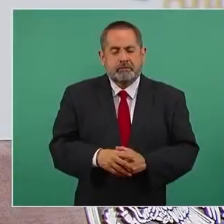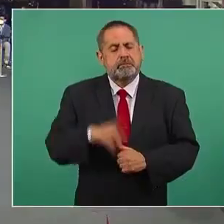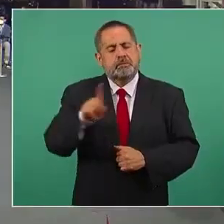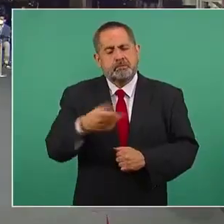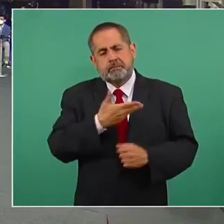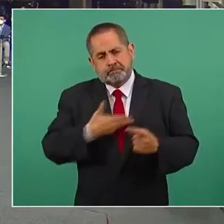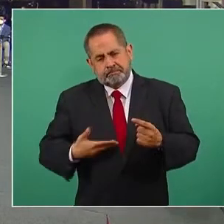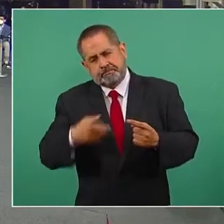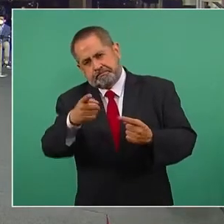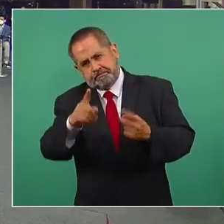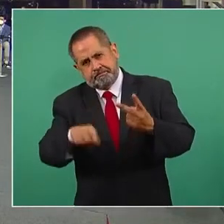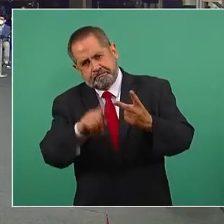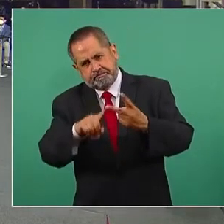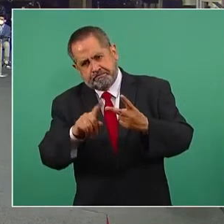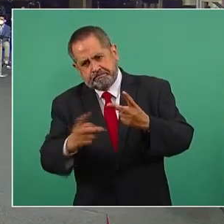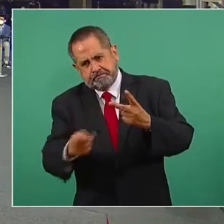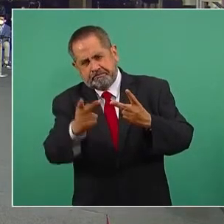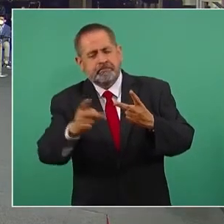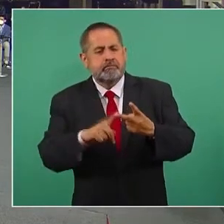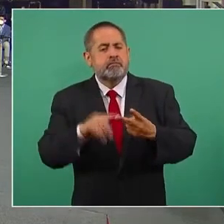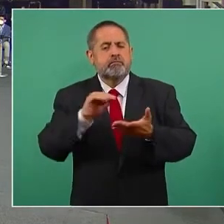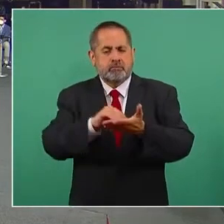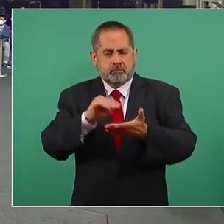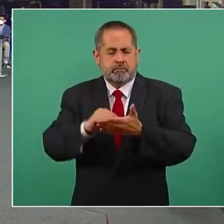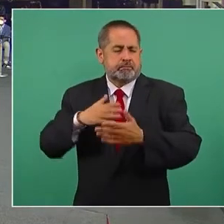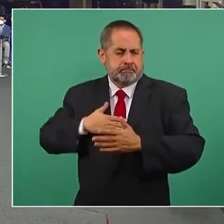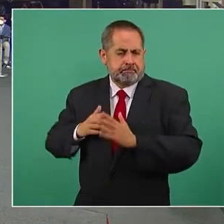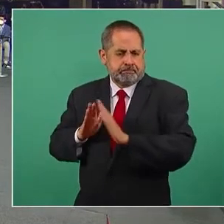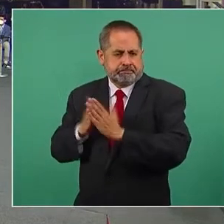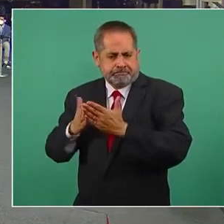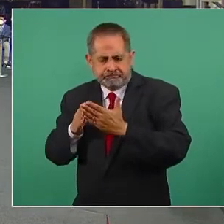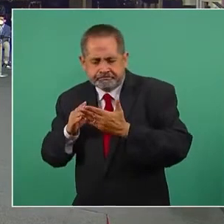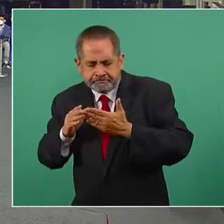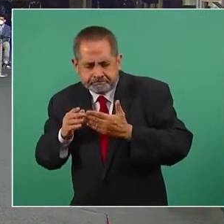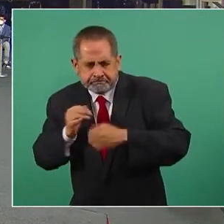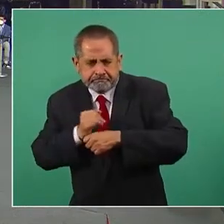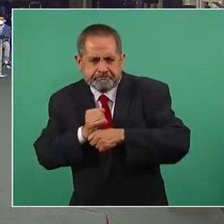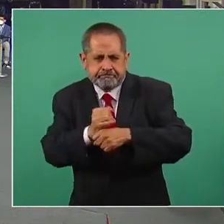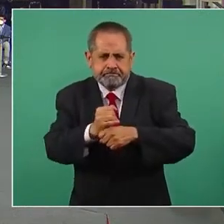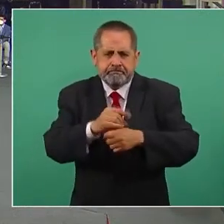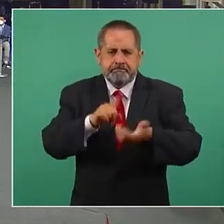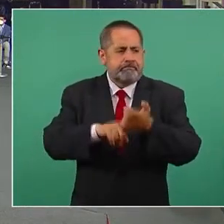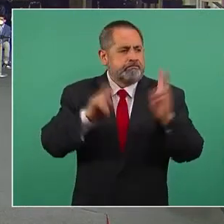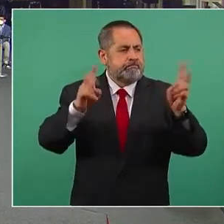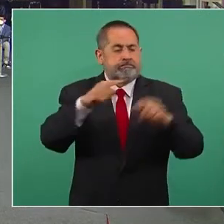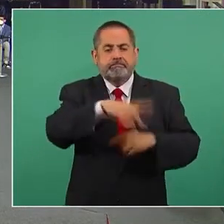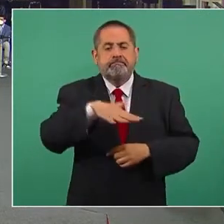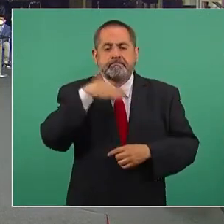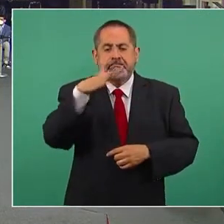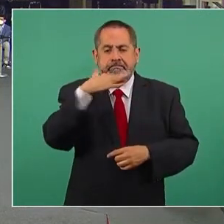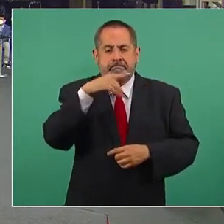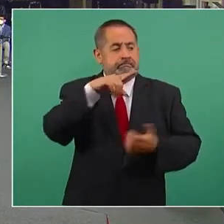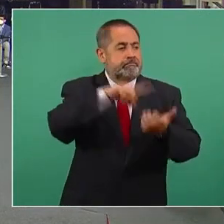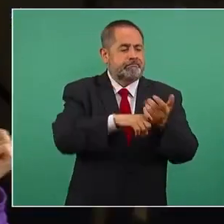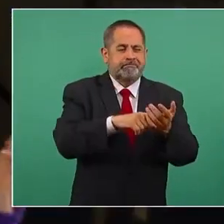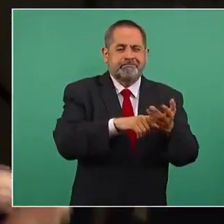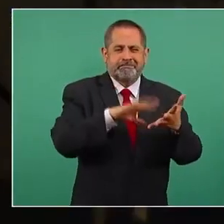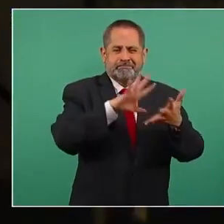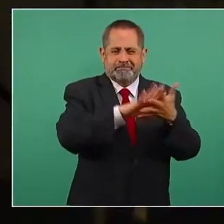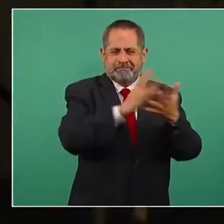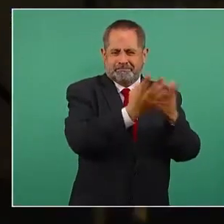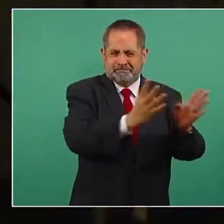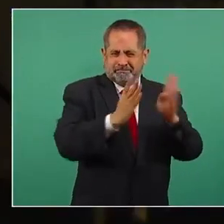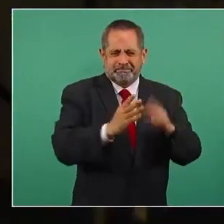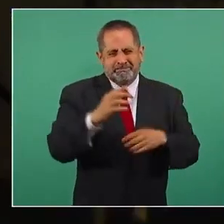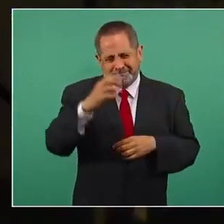Presidente, y en otro tema, seguimos en contralínea investigando todo el tema de corrupción en los reclusorios, estos 8 contratos que